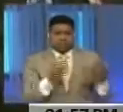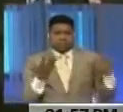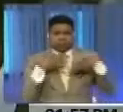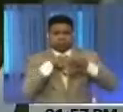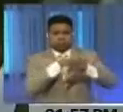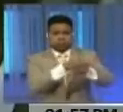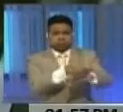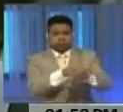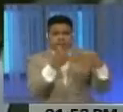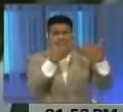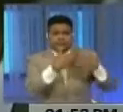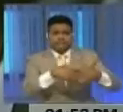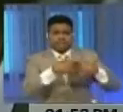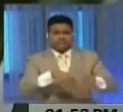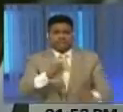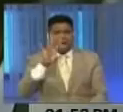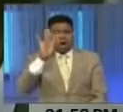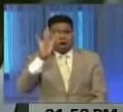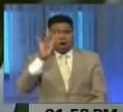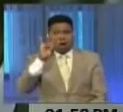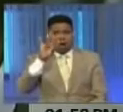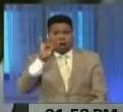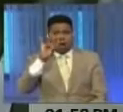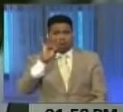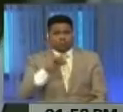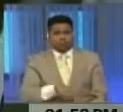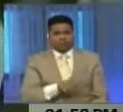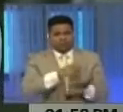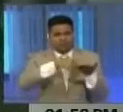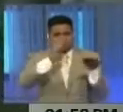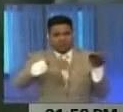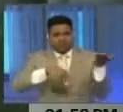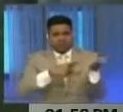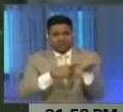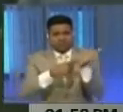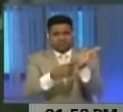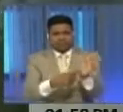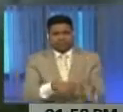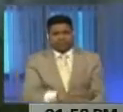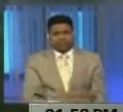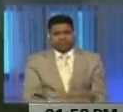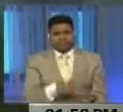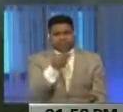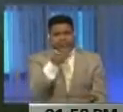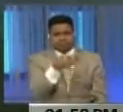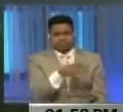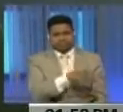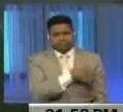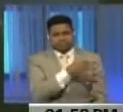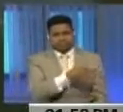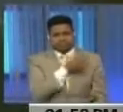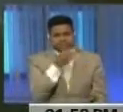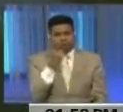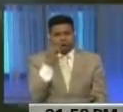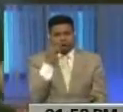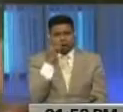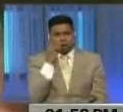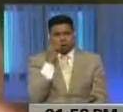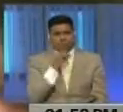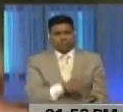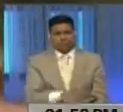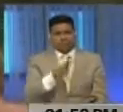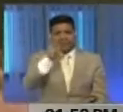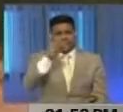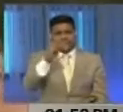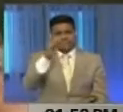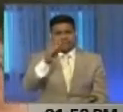el rubro de oro. Firman señor Manuel Rocha, presidente